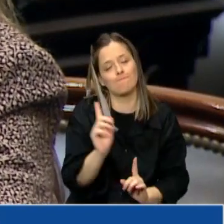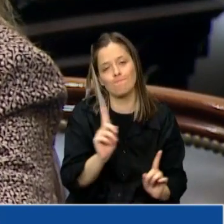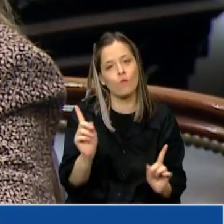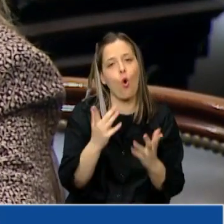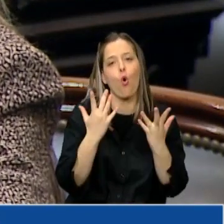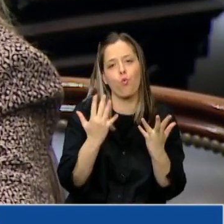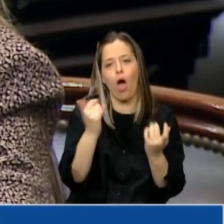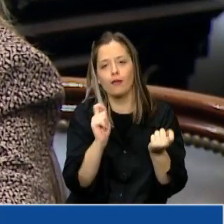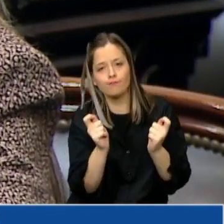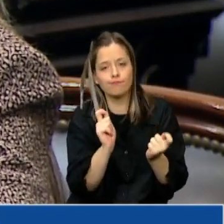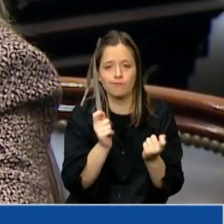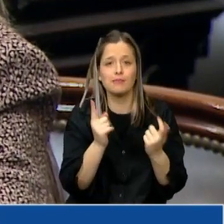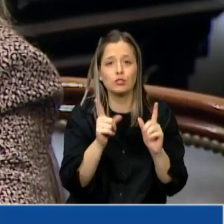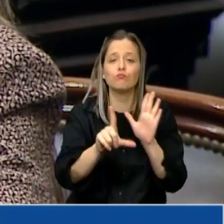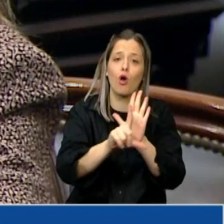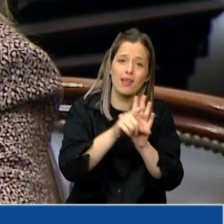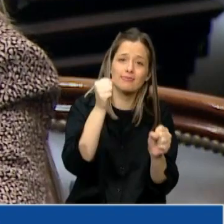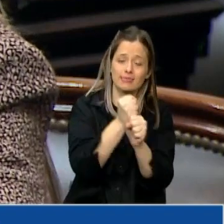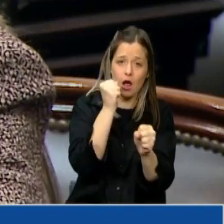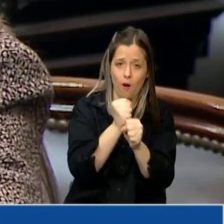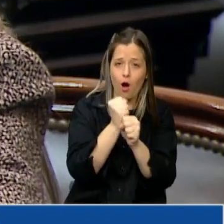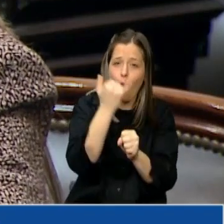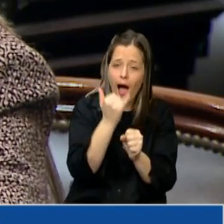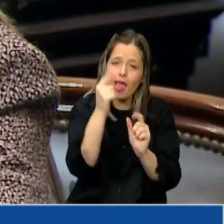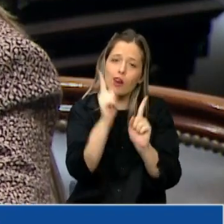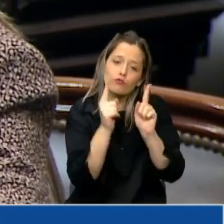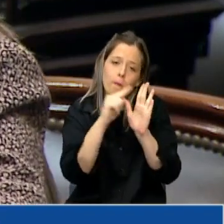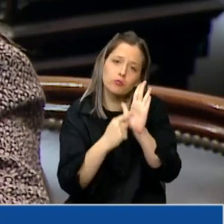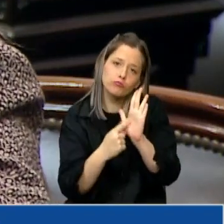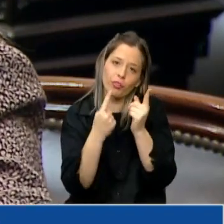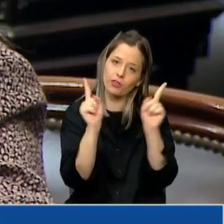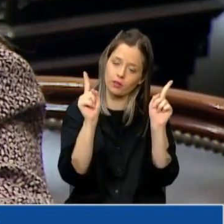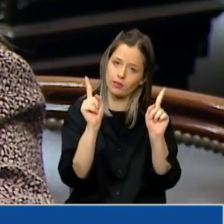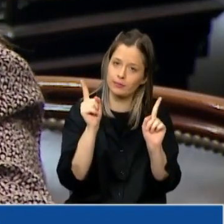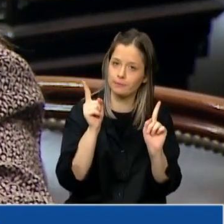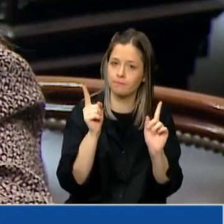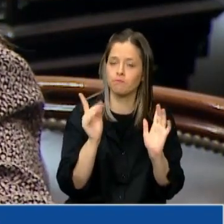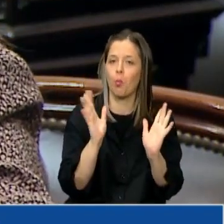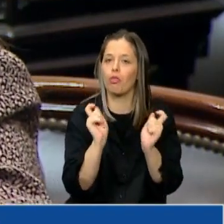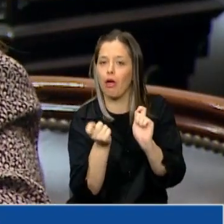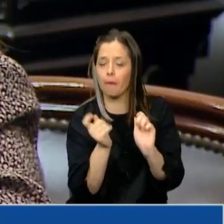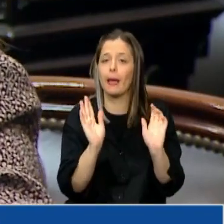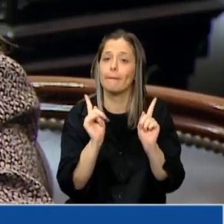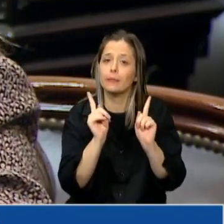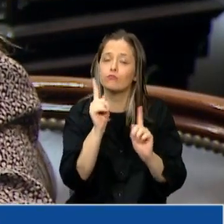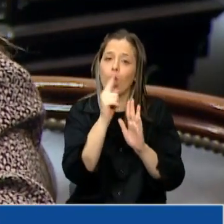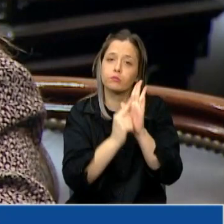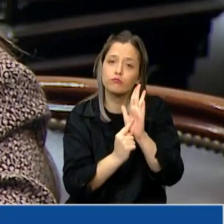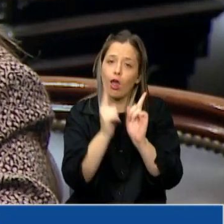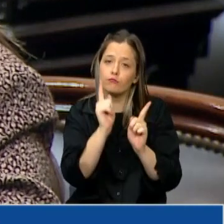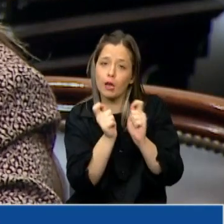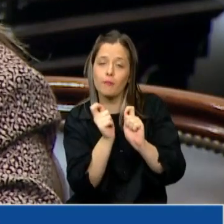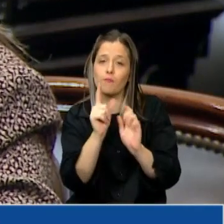la propia ley de contratos de trabajo incluso le fija excepciones. Dentro de las excepciones, esas que le fija la